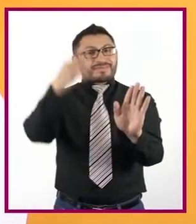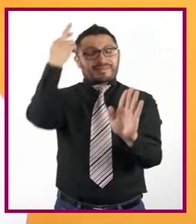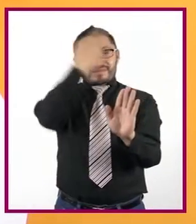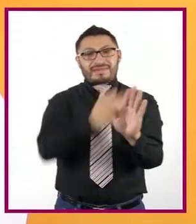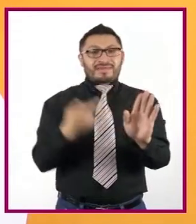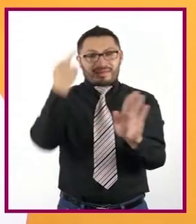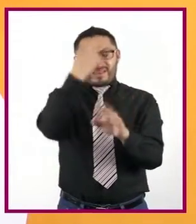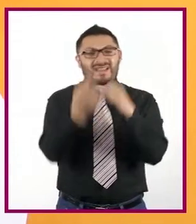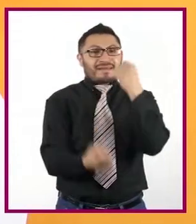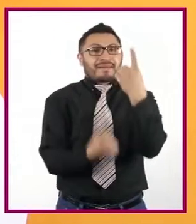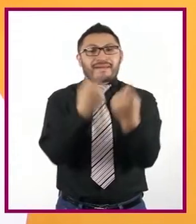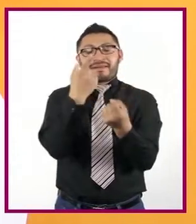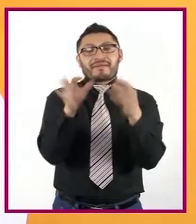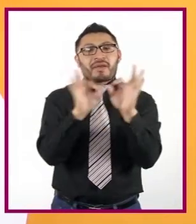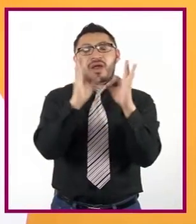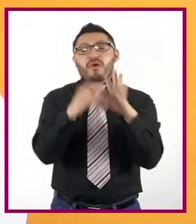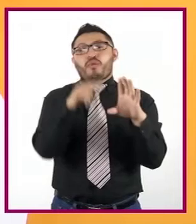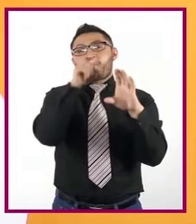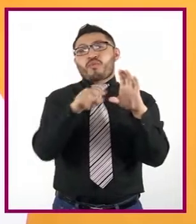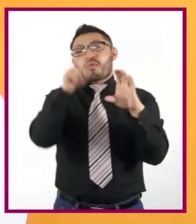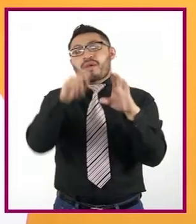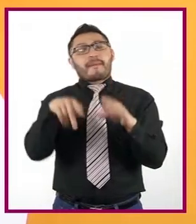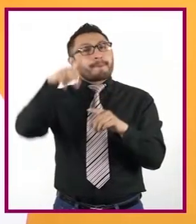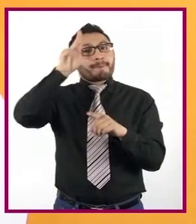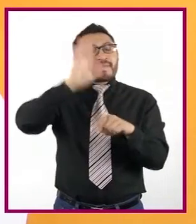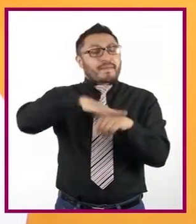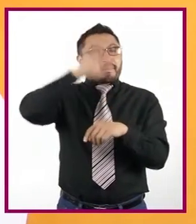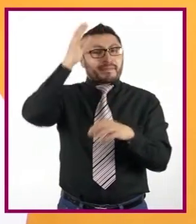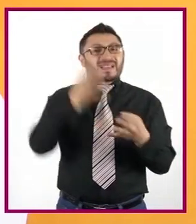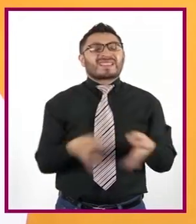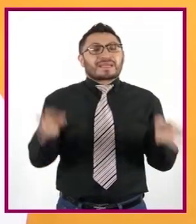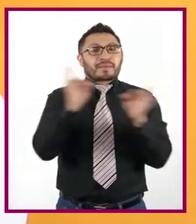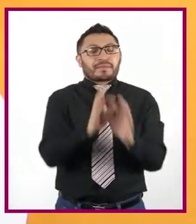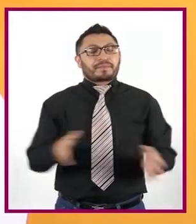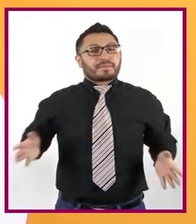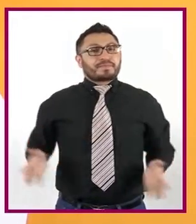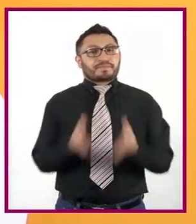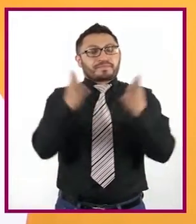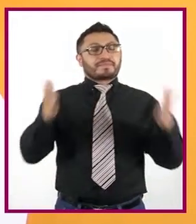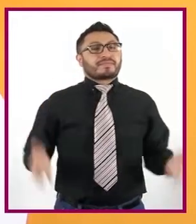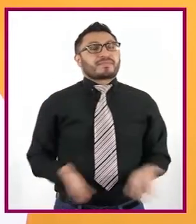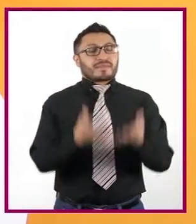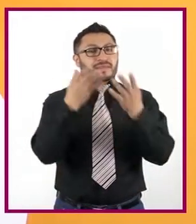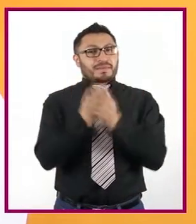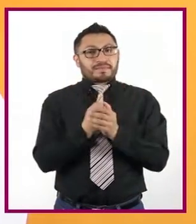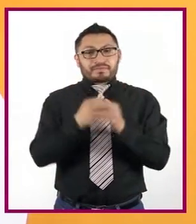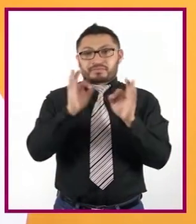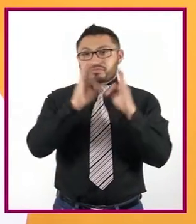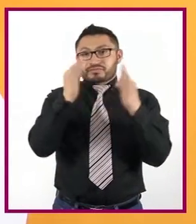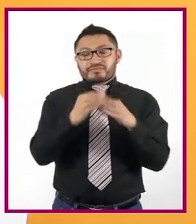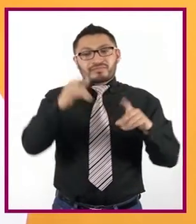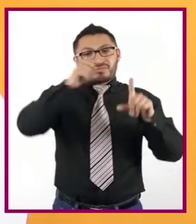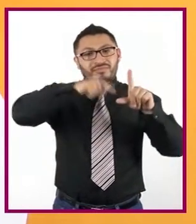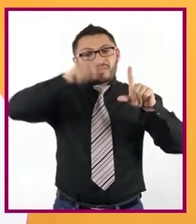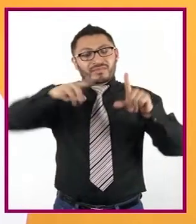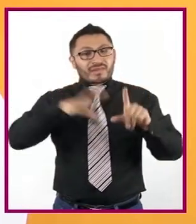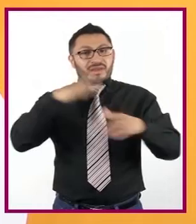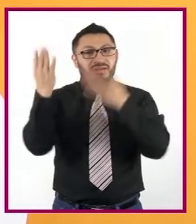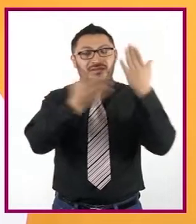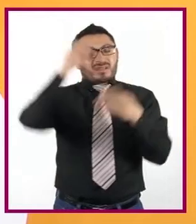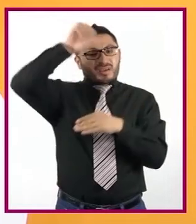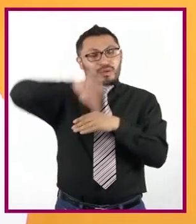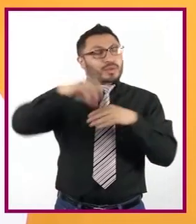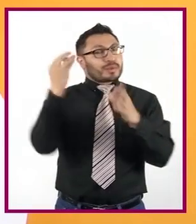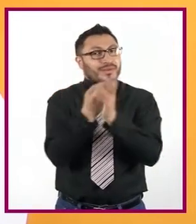revisar algunos tipos de gráficas, pero sobre todo para enfatizar el tipo de gráfica que estudiaremos en esta